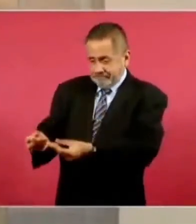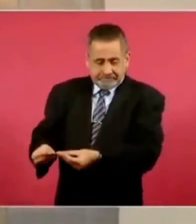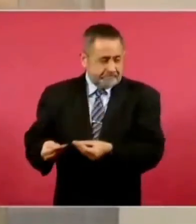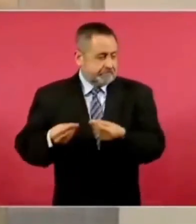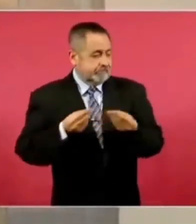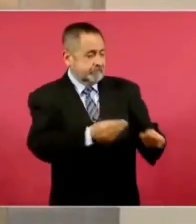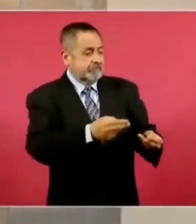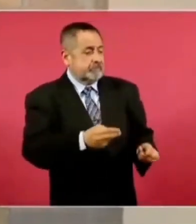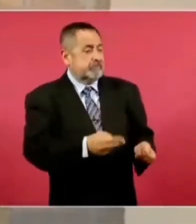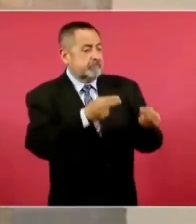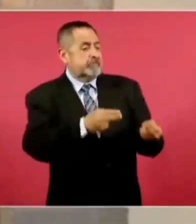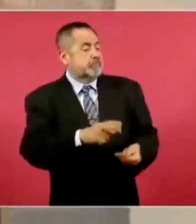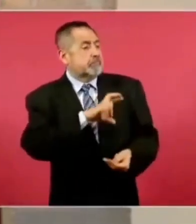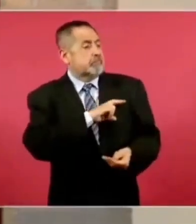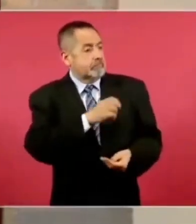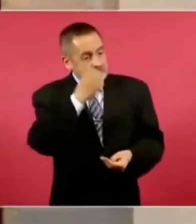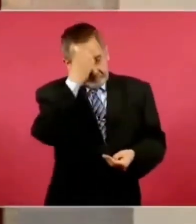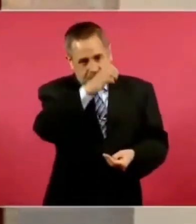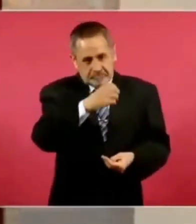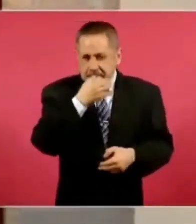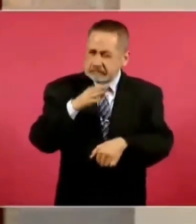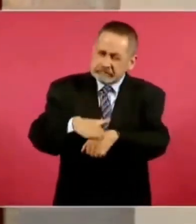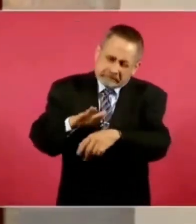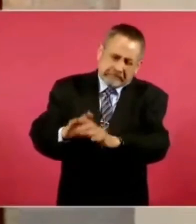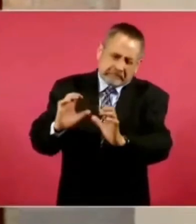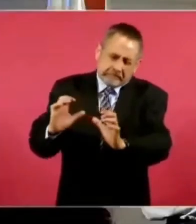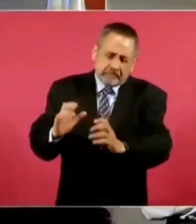los inversionistas extranjeros.